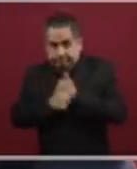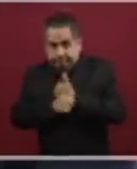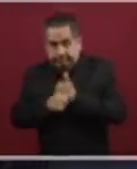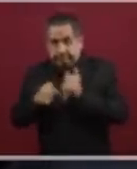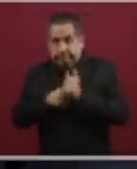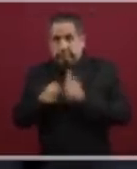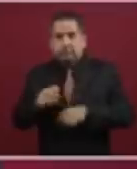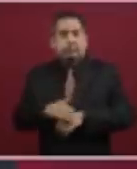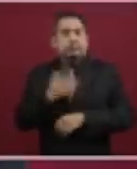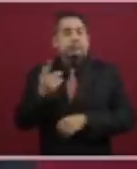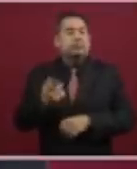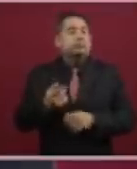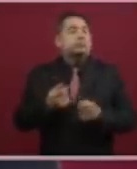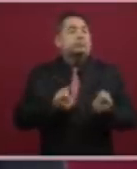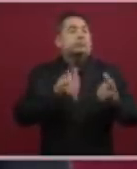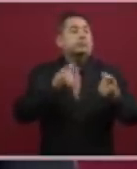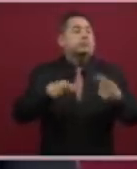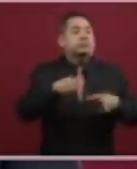¿Por qué?